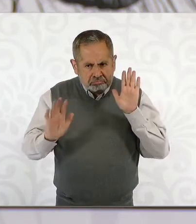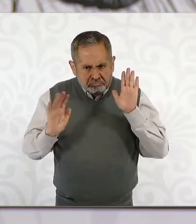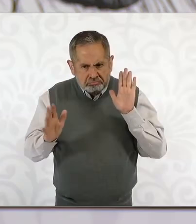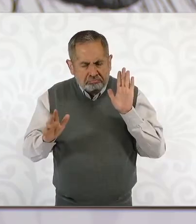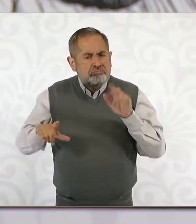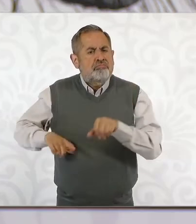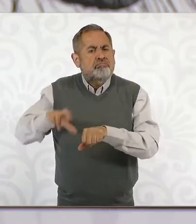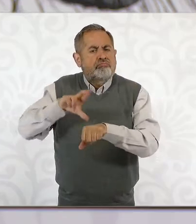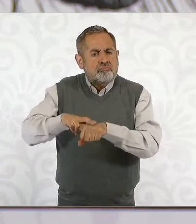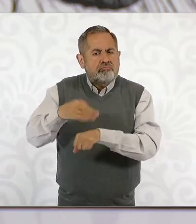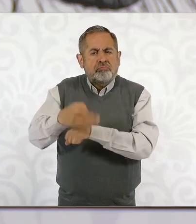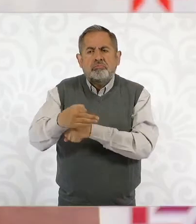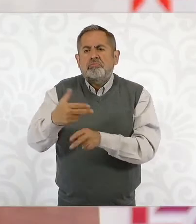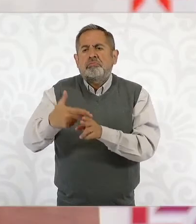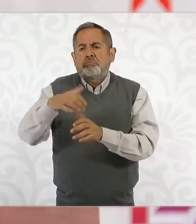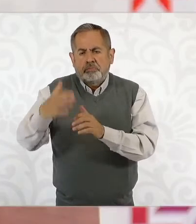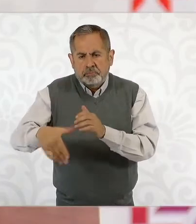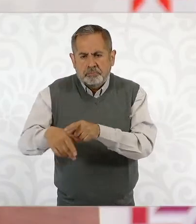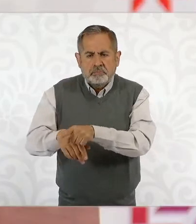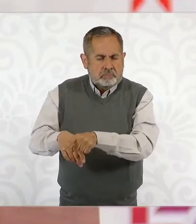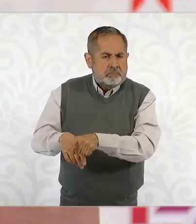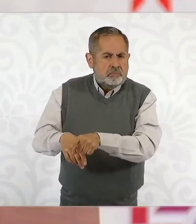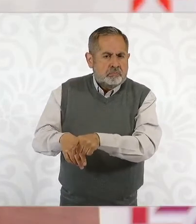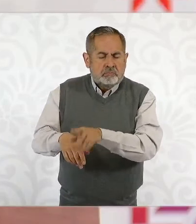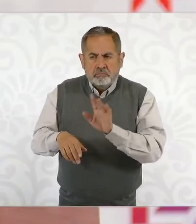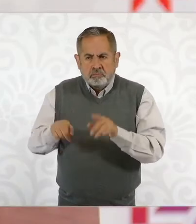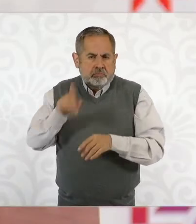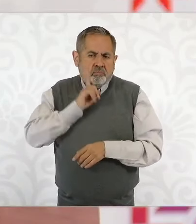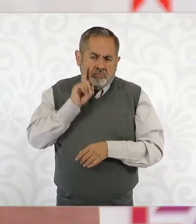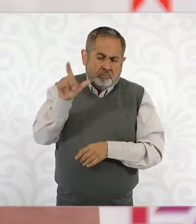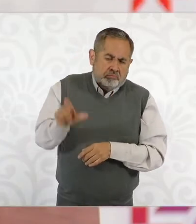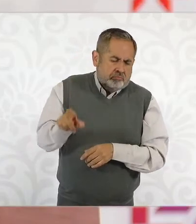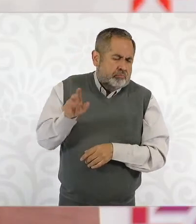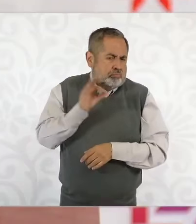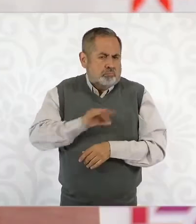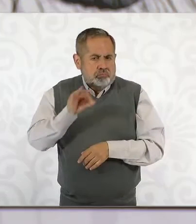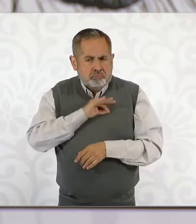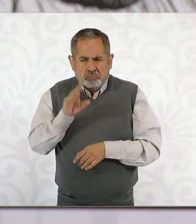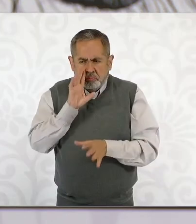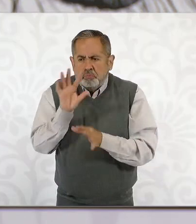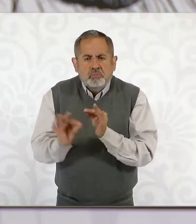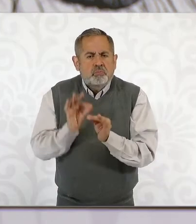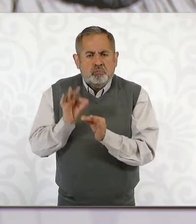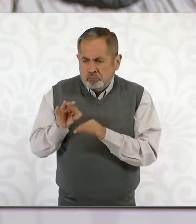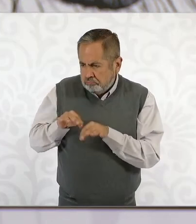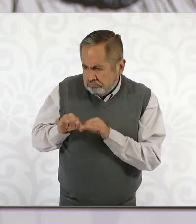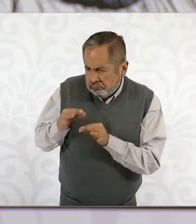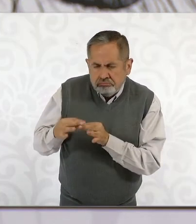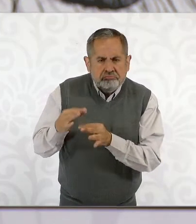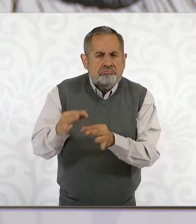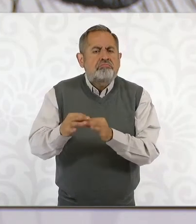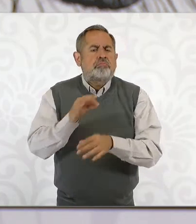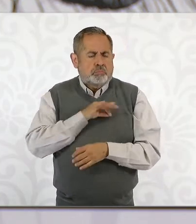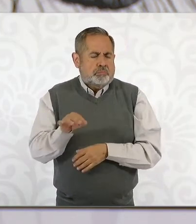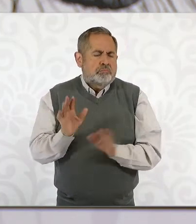gobernadora interina, pues es una mujer que tiene la capacidad para cumplir con el trabajo y